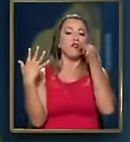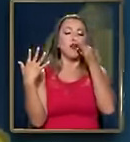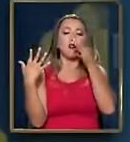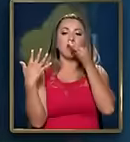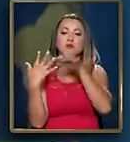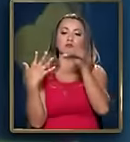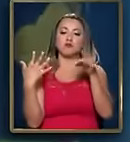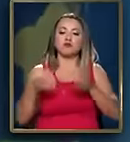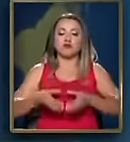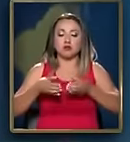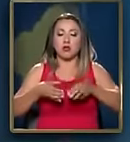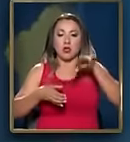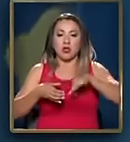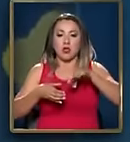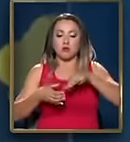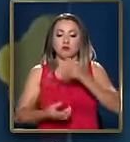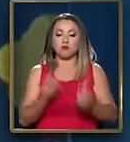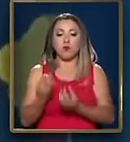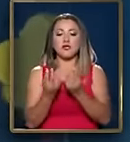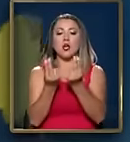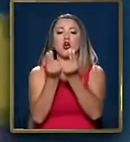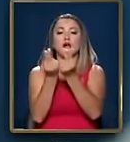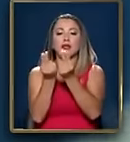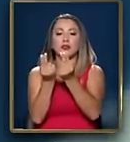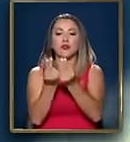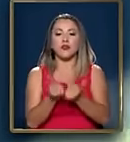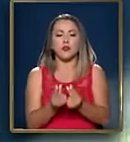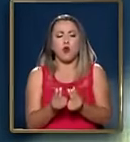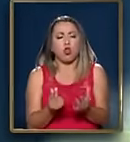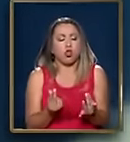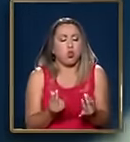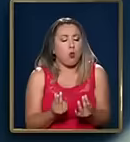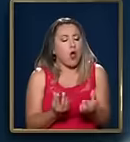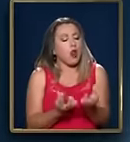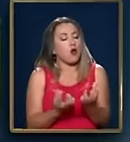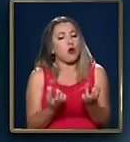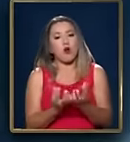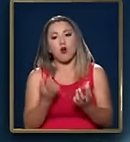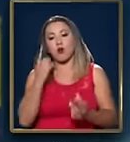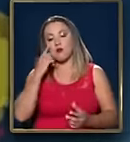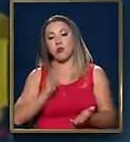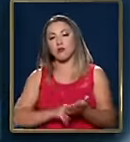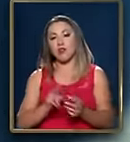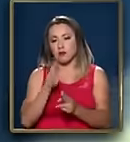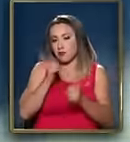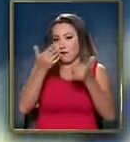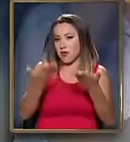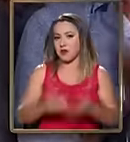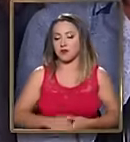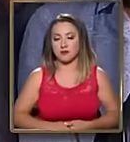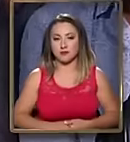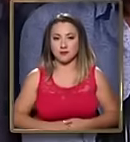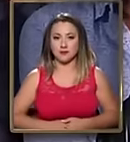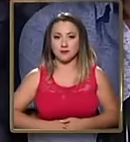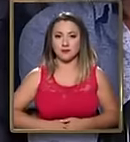una ramita y cueza los coquitos. Mira, remedio doloroso, weón, pero efectivo. Esto te lo digo al tiro.